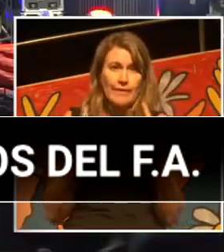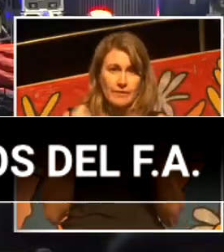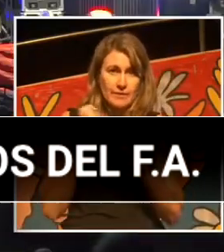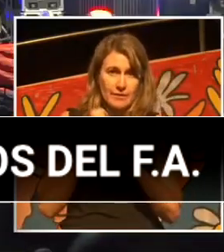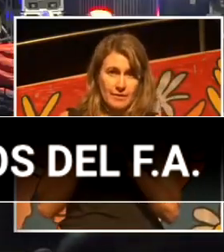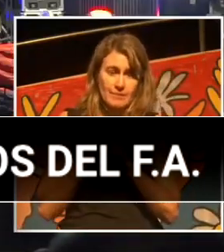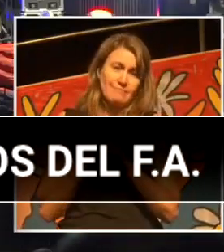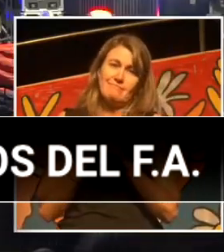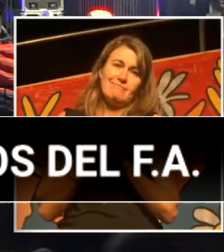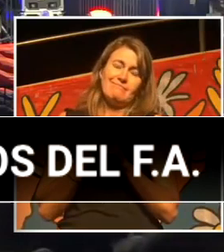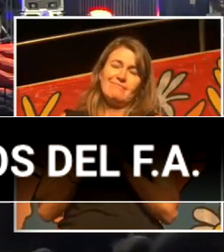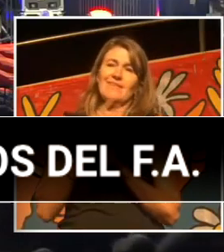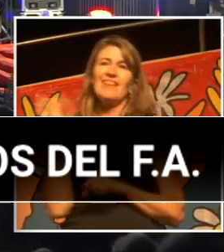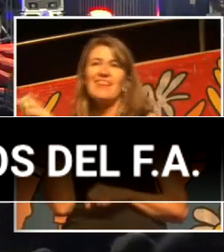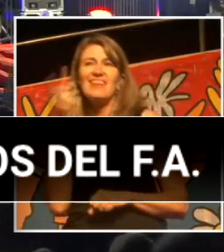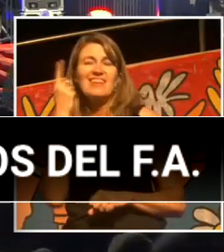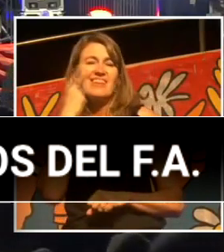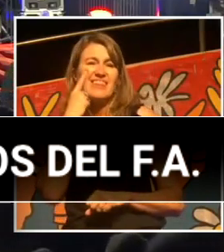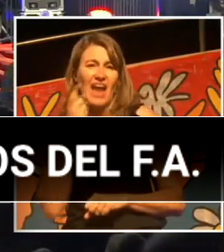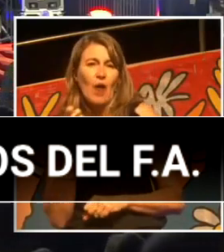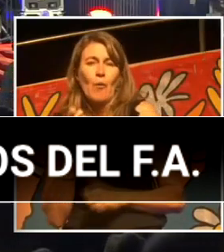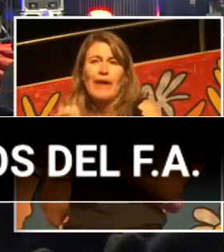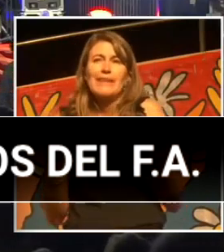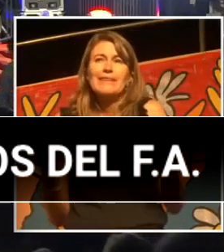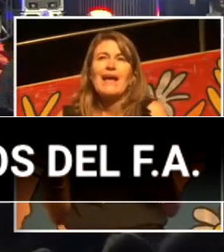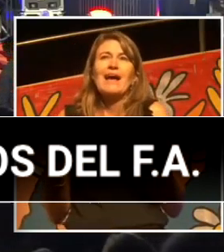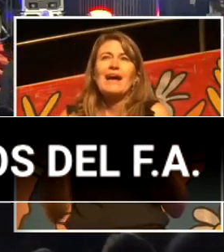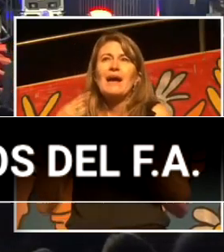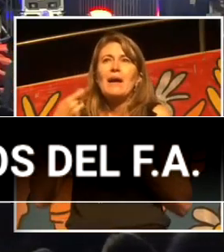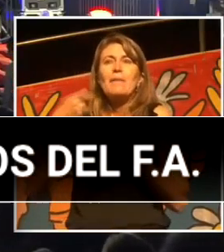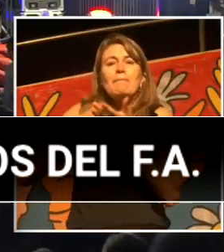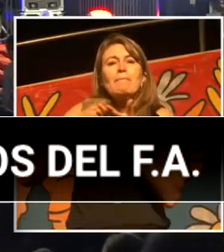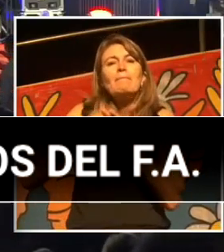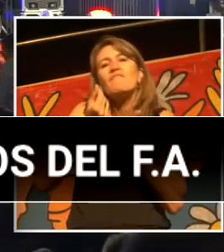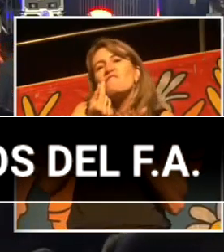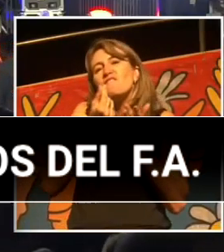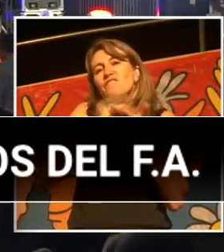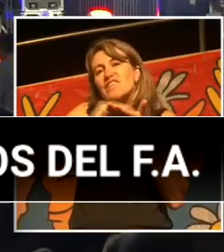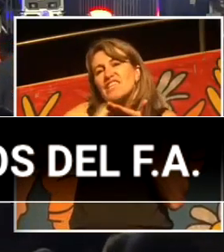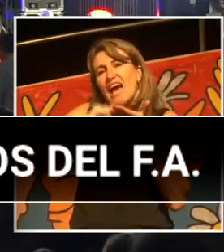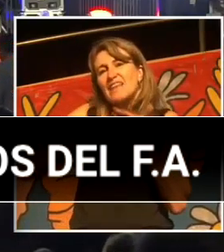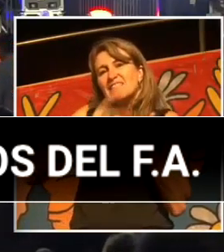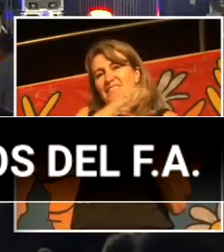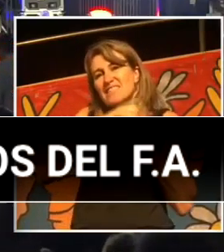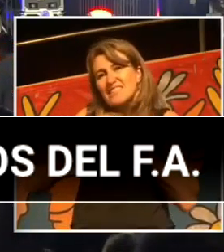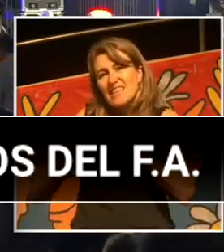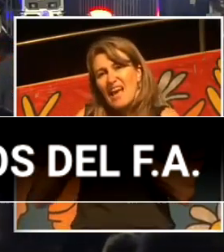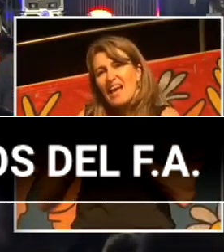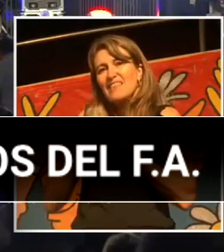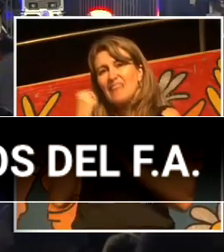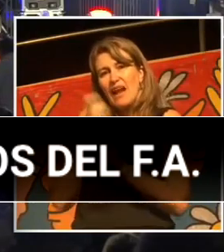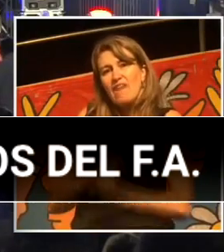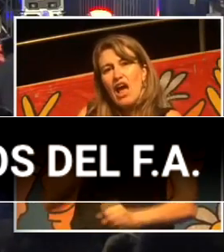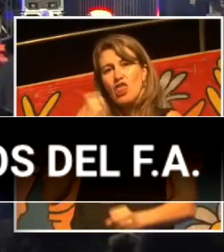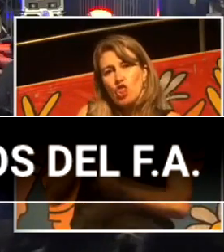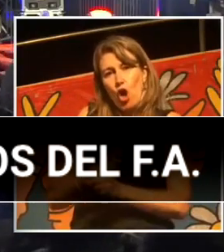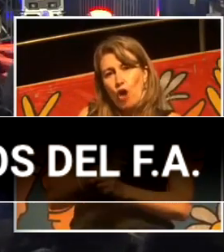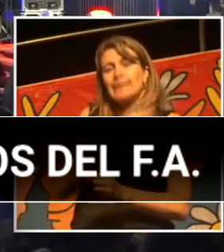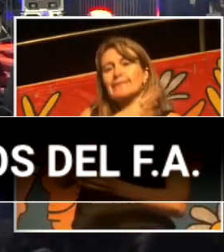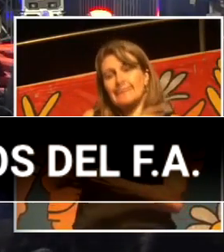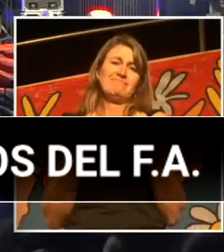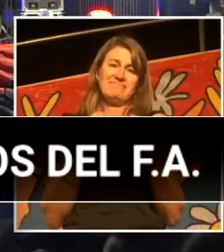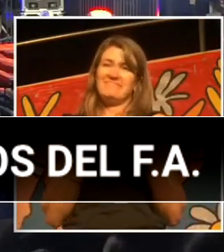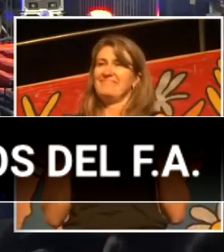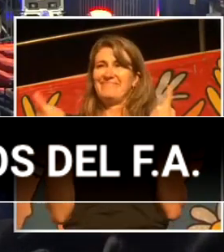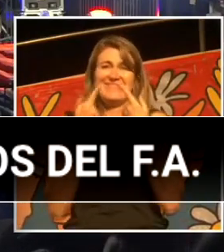podría entender que una parte del financiamiento fuera parte del aporte de los trabajadores cualquiera